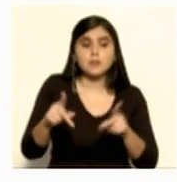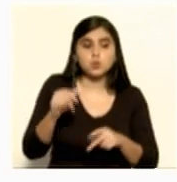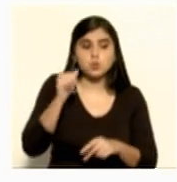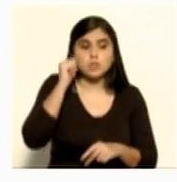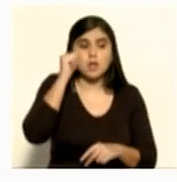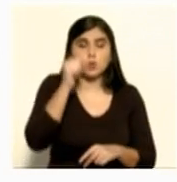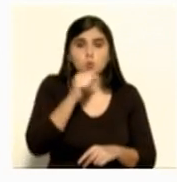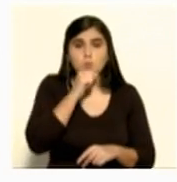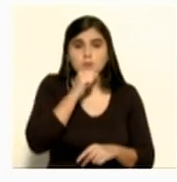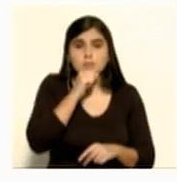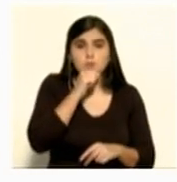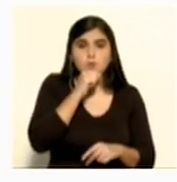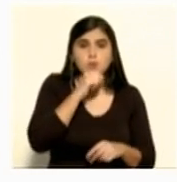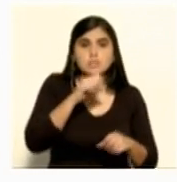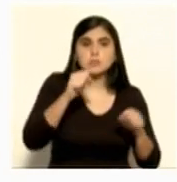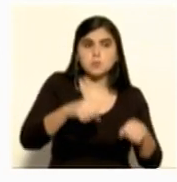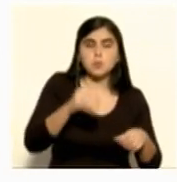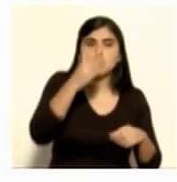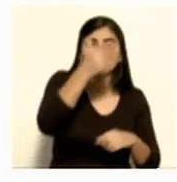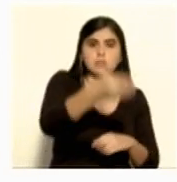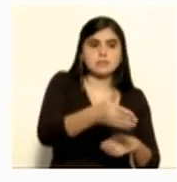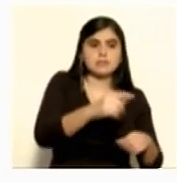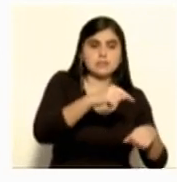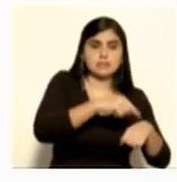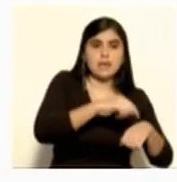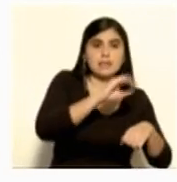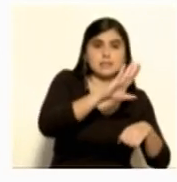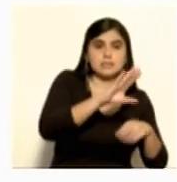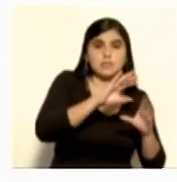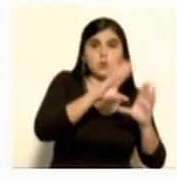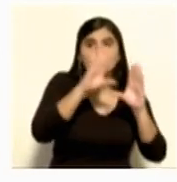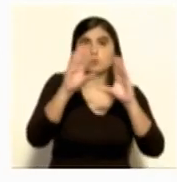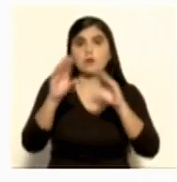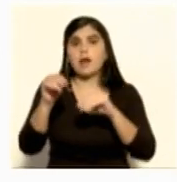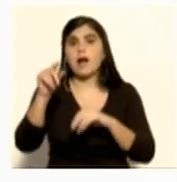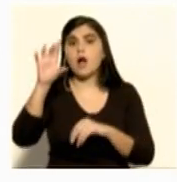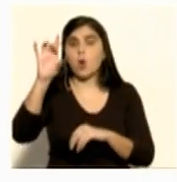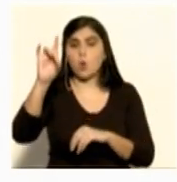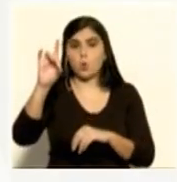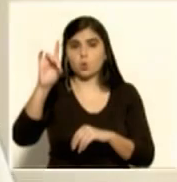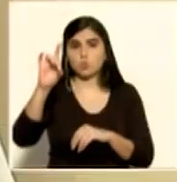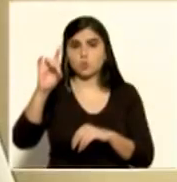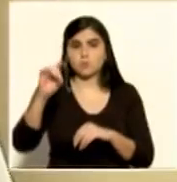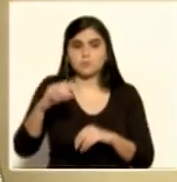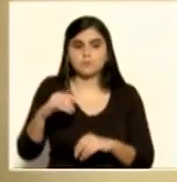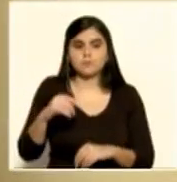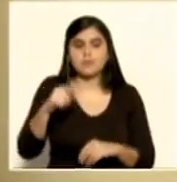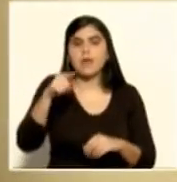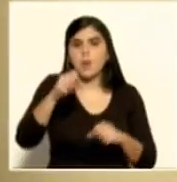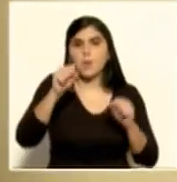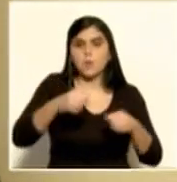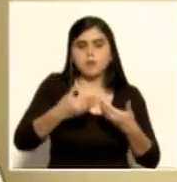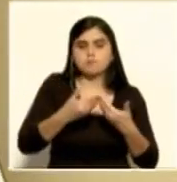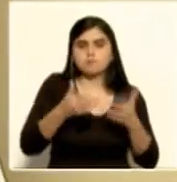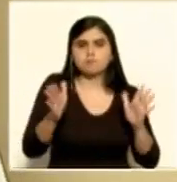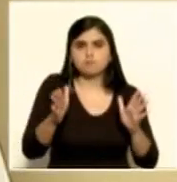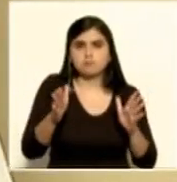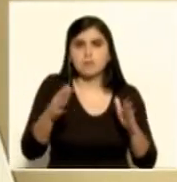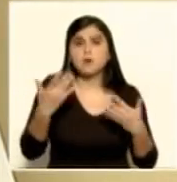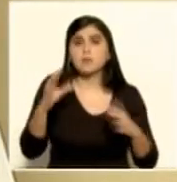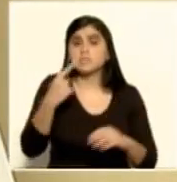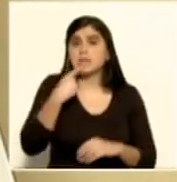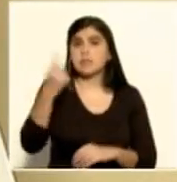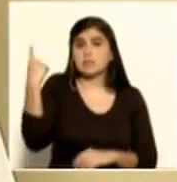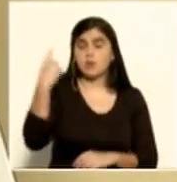a 8:30 am. Esta es la lista de instituciones que permanecerán abiertas, así como adelantaba mi colega,